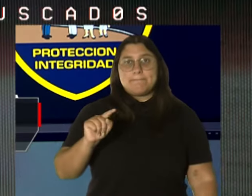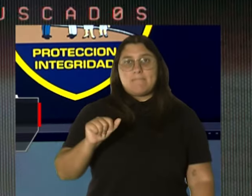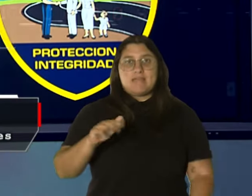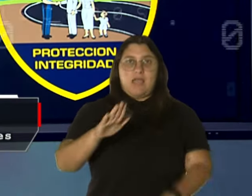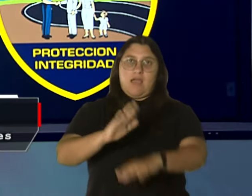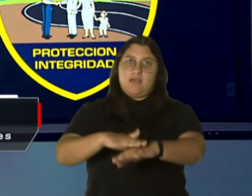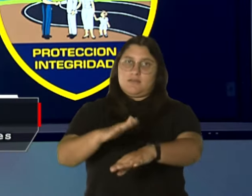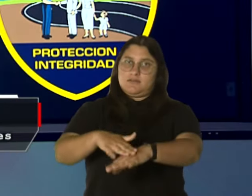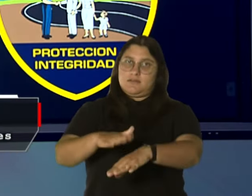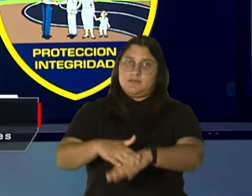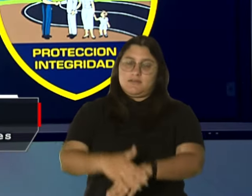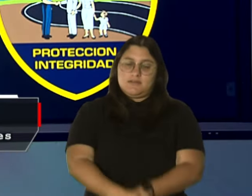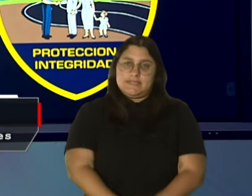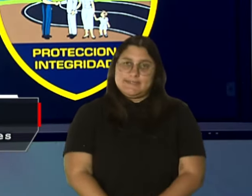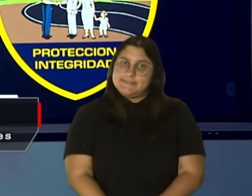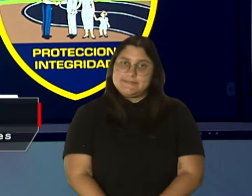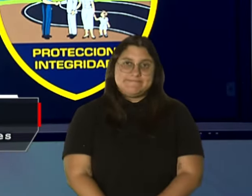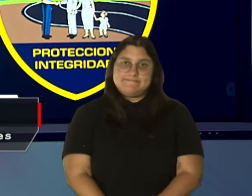pata